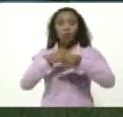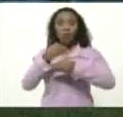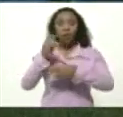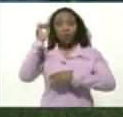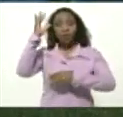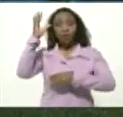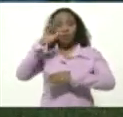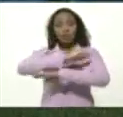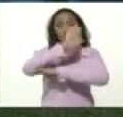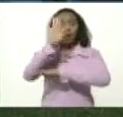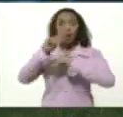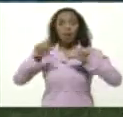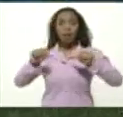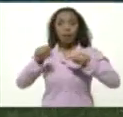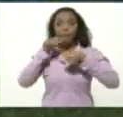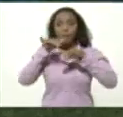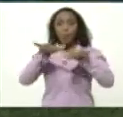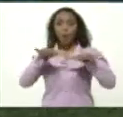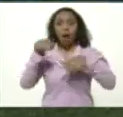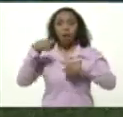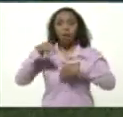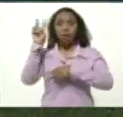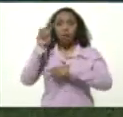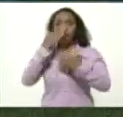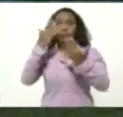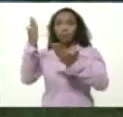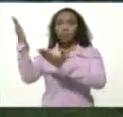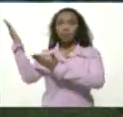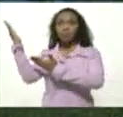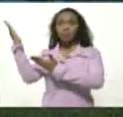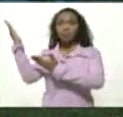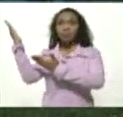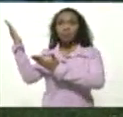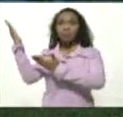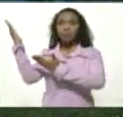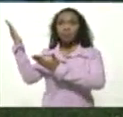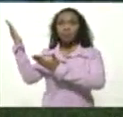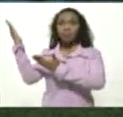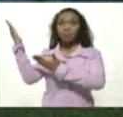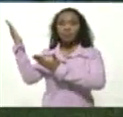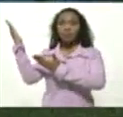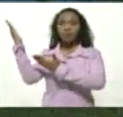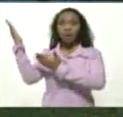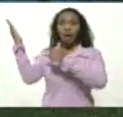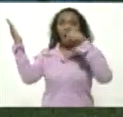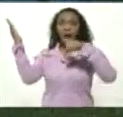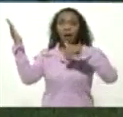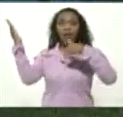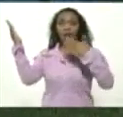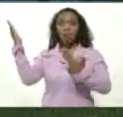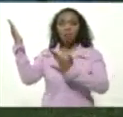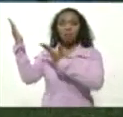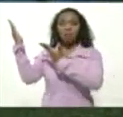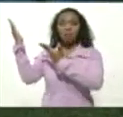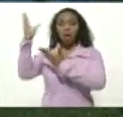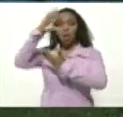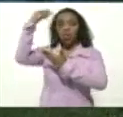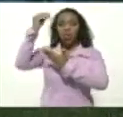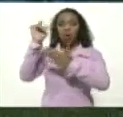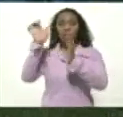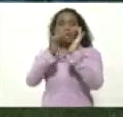esta belleza de esta Venezuela, miren, esta belleza, ¿ah? Aquí vamos, vamos con Dios, vamos con